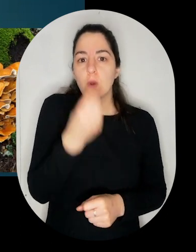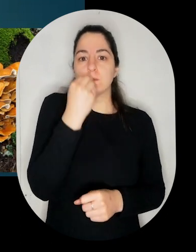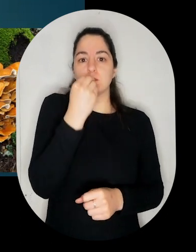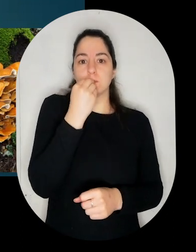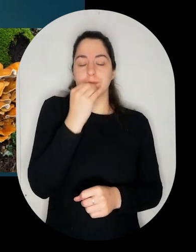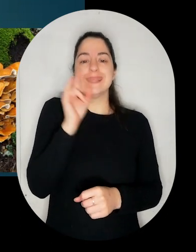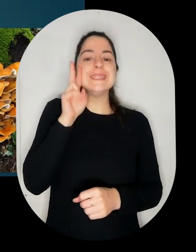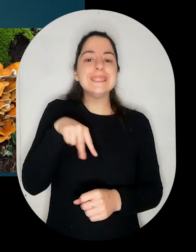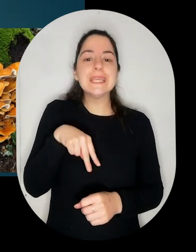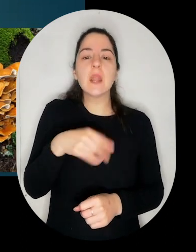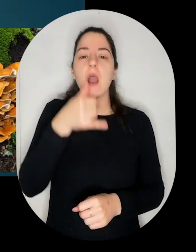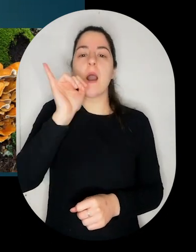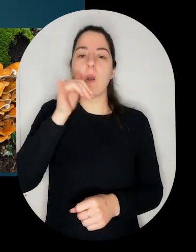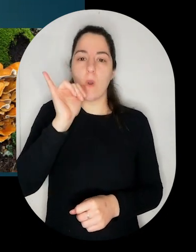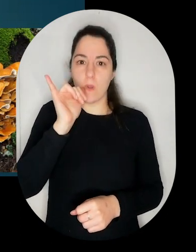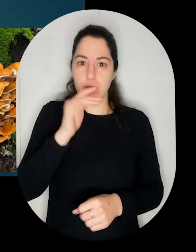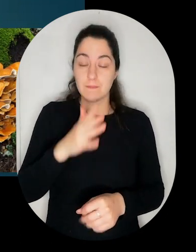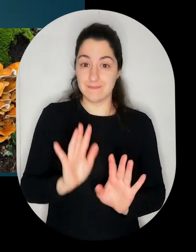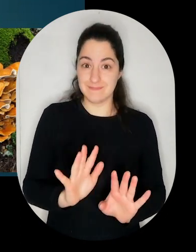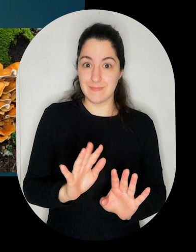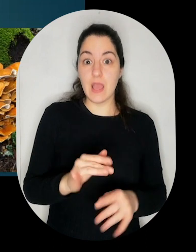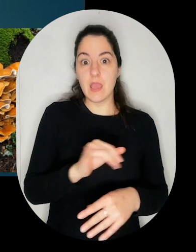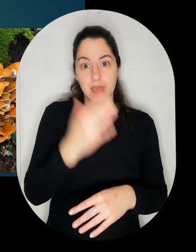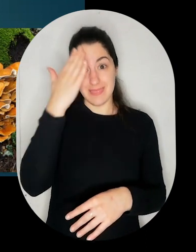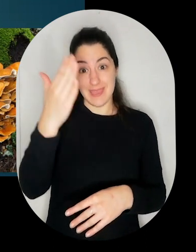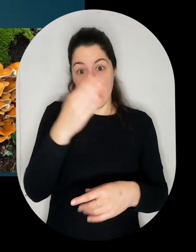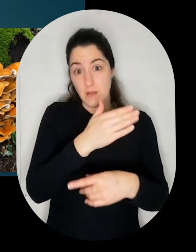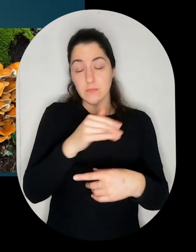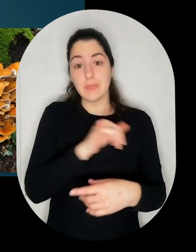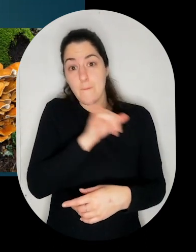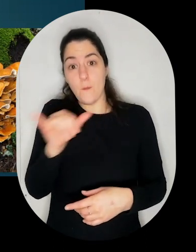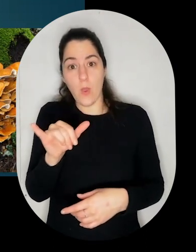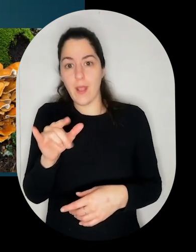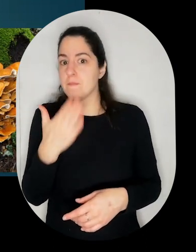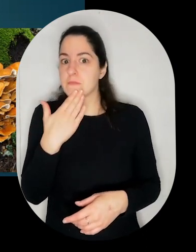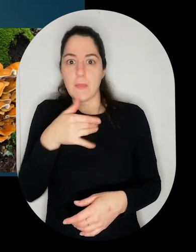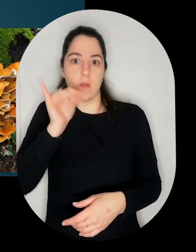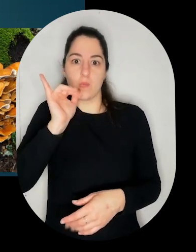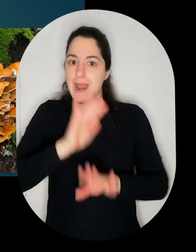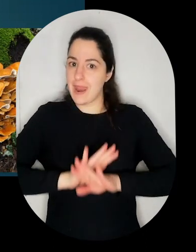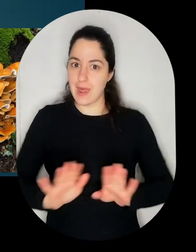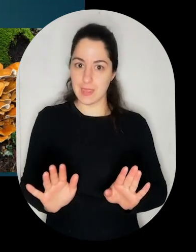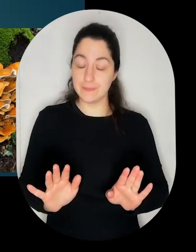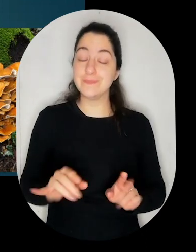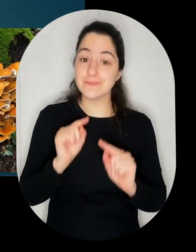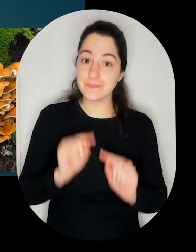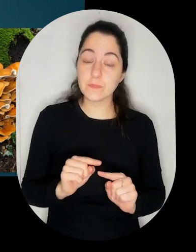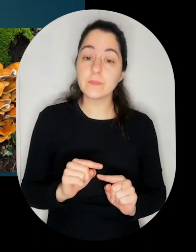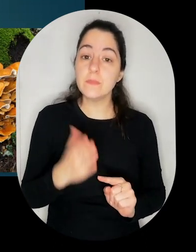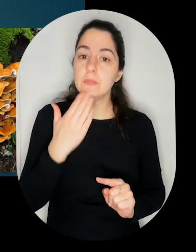en forma completamente libre de alcohol, un par de horas antes y un par de días después. Se puede confundir con